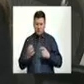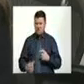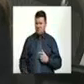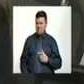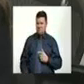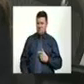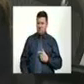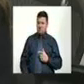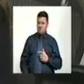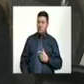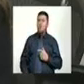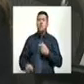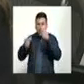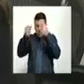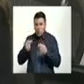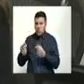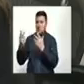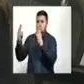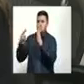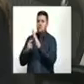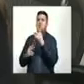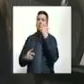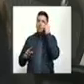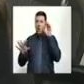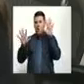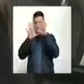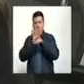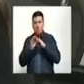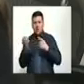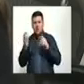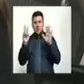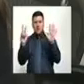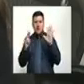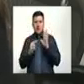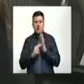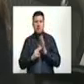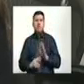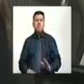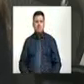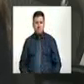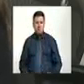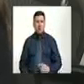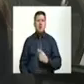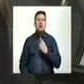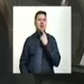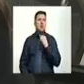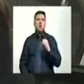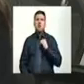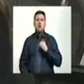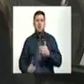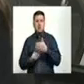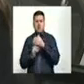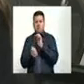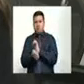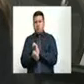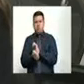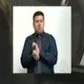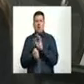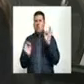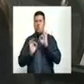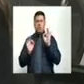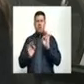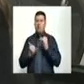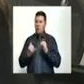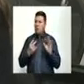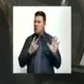el sentimiento de que nos pueden estar engañando, engañando como nos engañaron cuando dijeron que no tenían secuestrados y luego se supo de